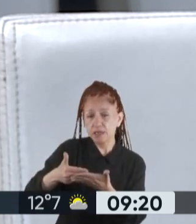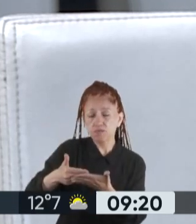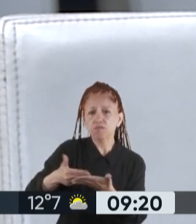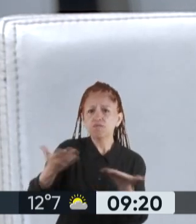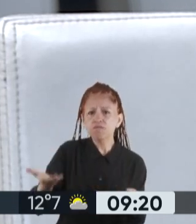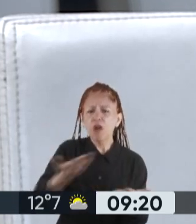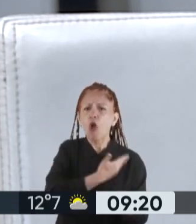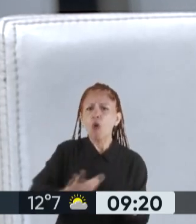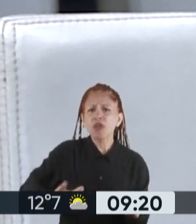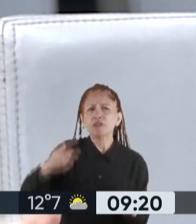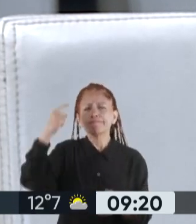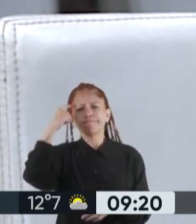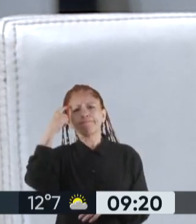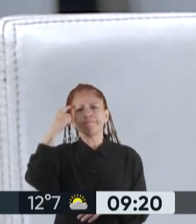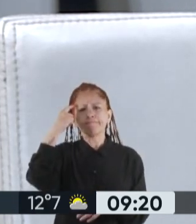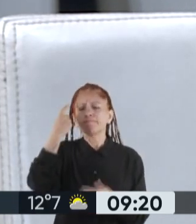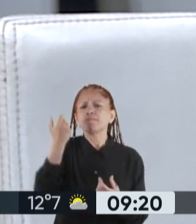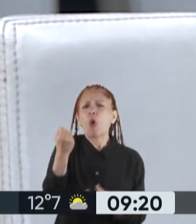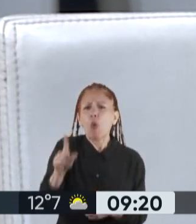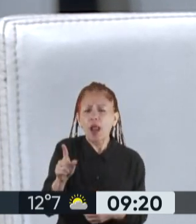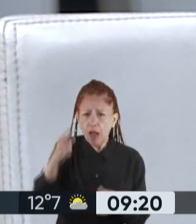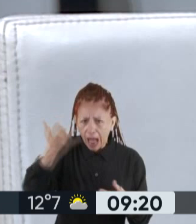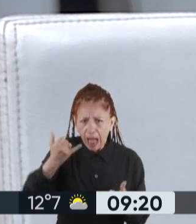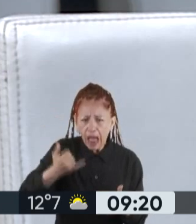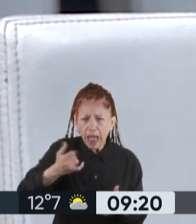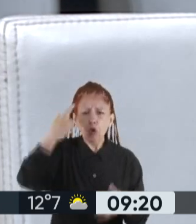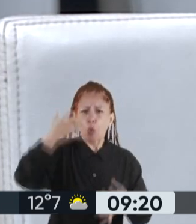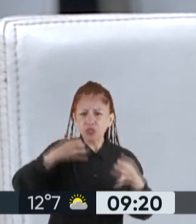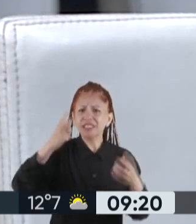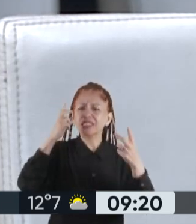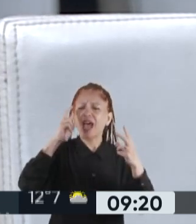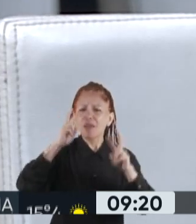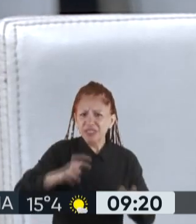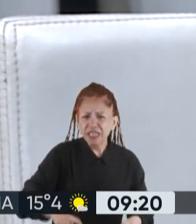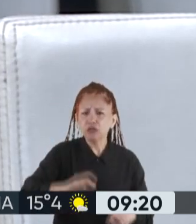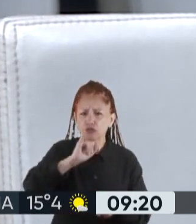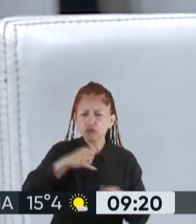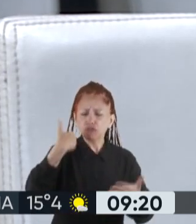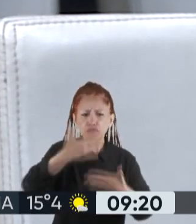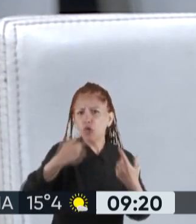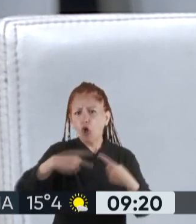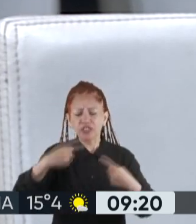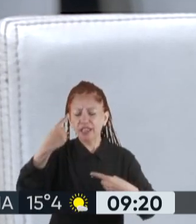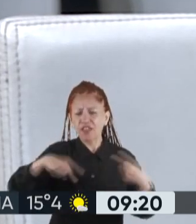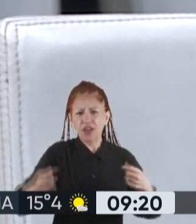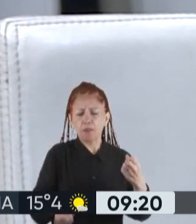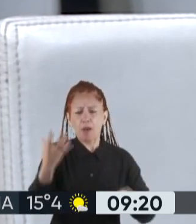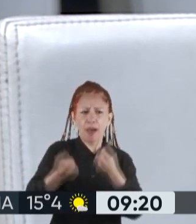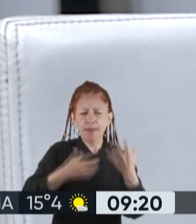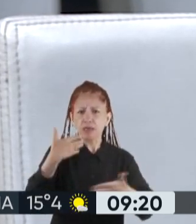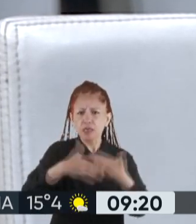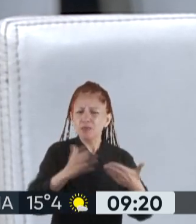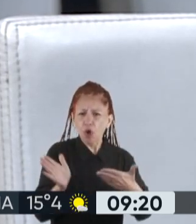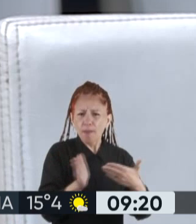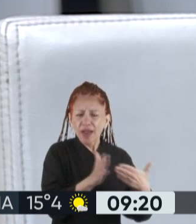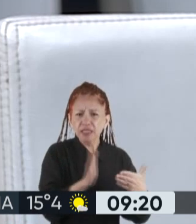que tiene el gobierno más allá de que la investigación se está llevando a cabo, más allá de todas las cosas que han venido sucediendo?